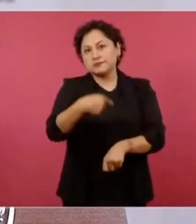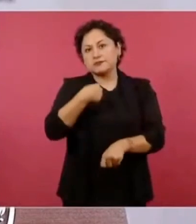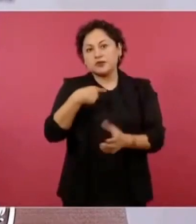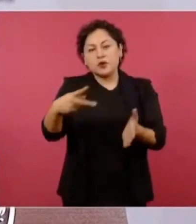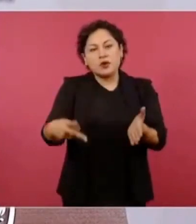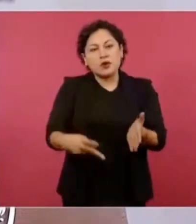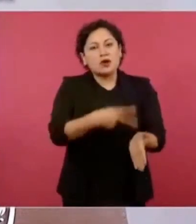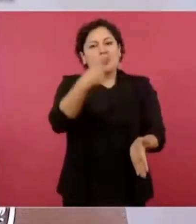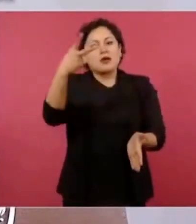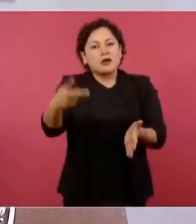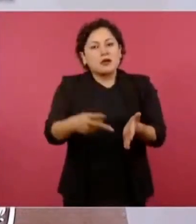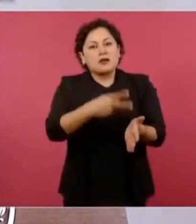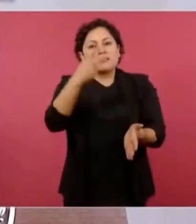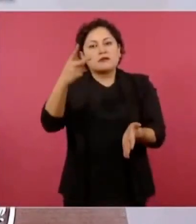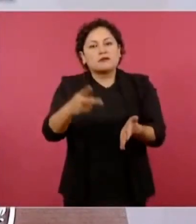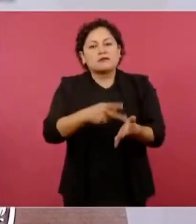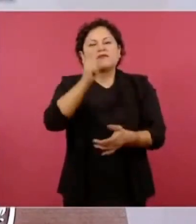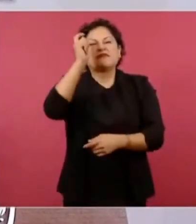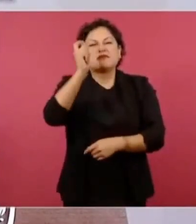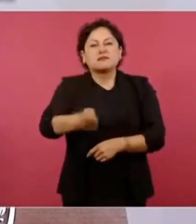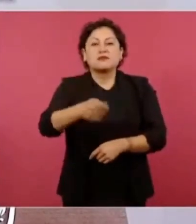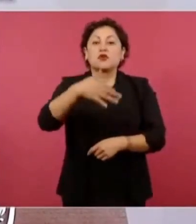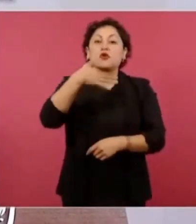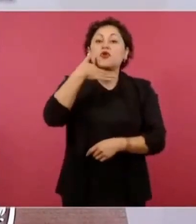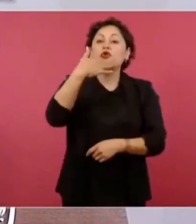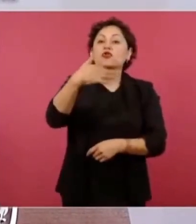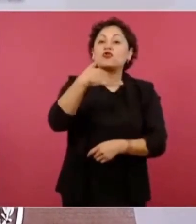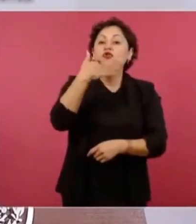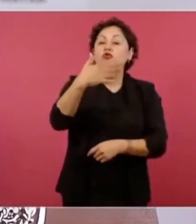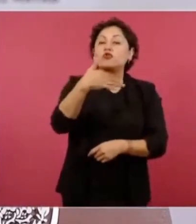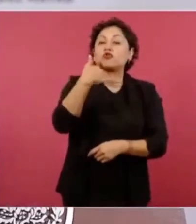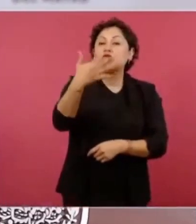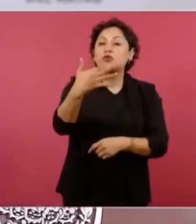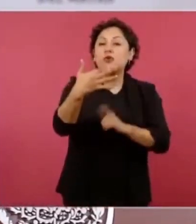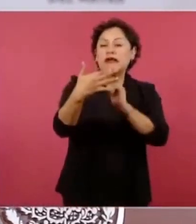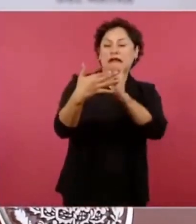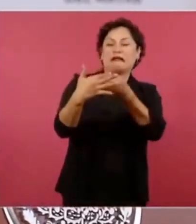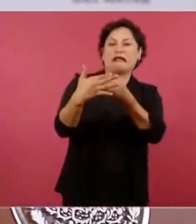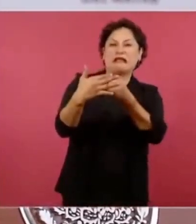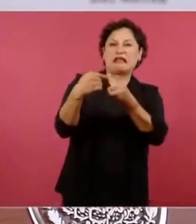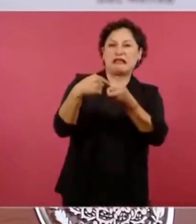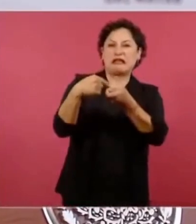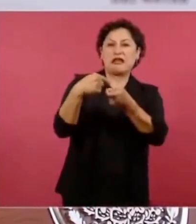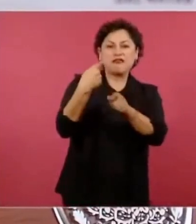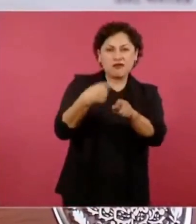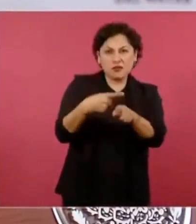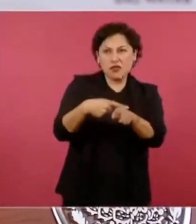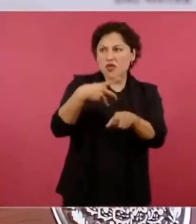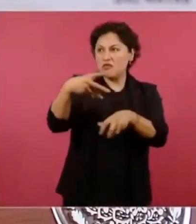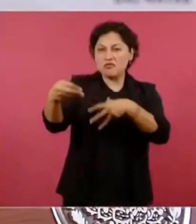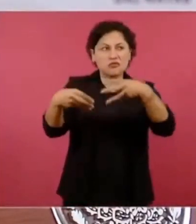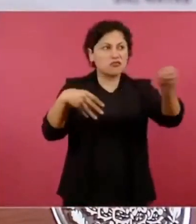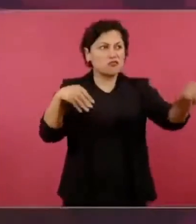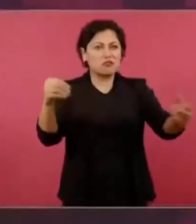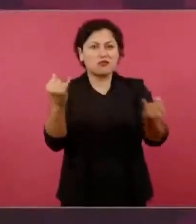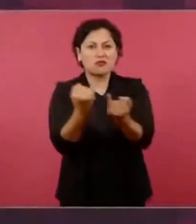1000 veces, no es una pandemia, es una peste.